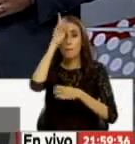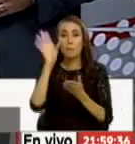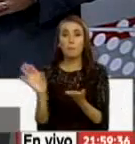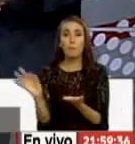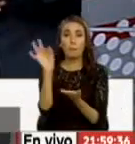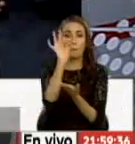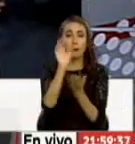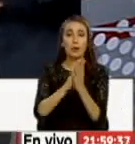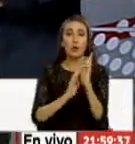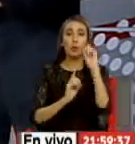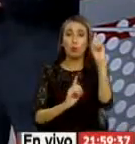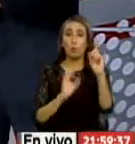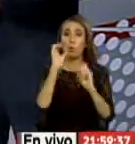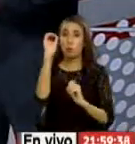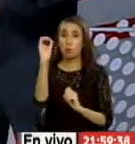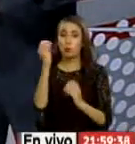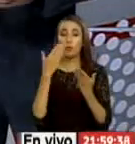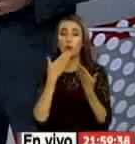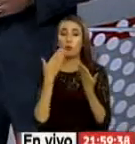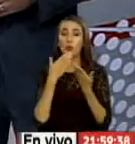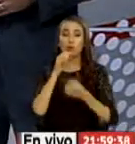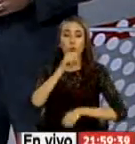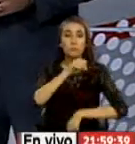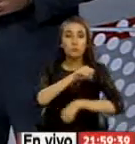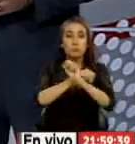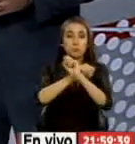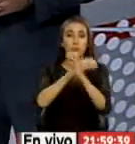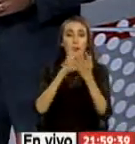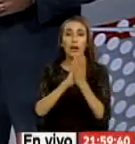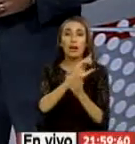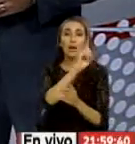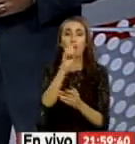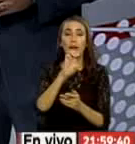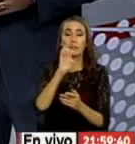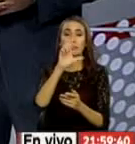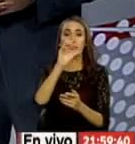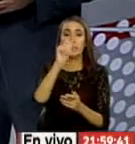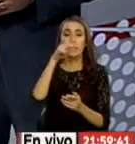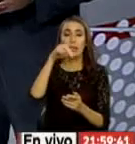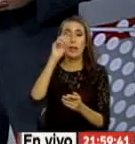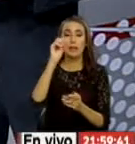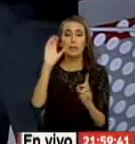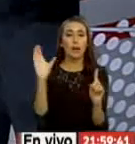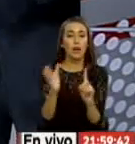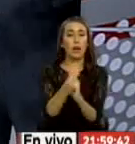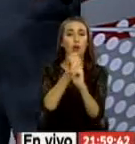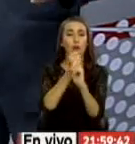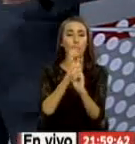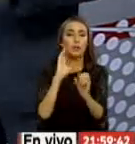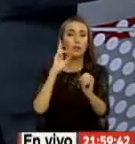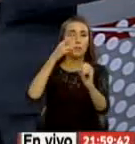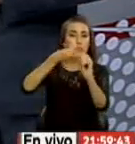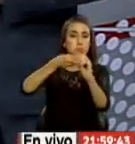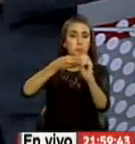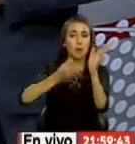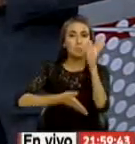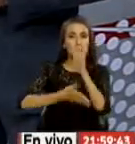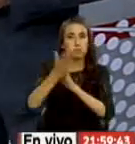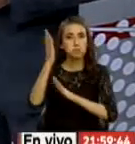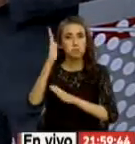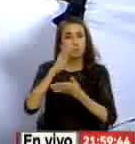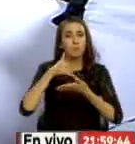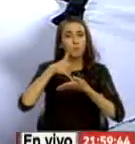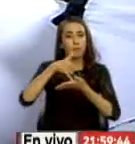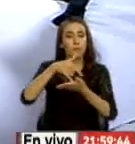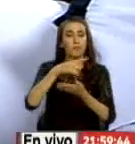repechaje, está ganando 1-0 con gol de Farfán. Le está ganando Nueva Zelanda y con esto está consiguiendo la ansiada clasificación, compañeras, a la